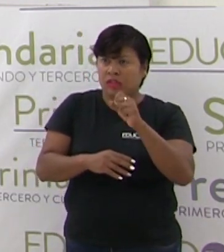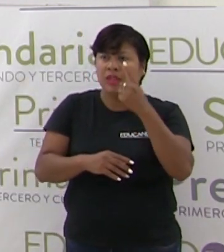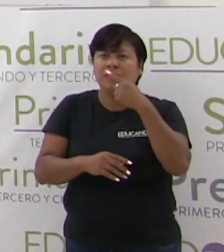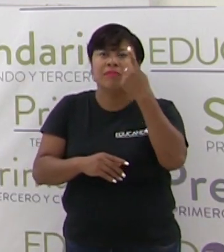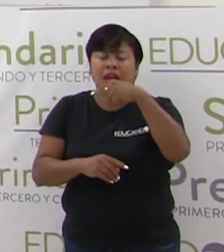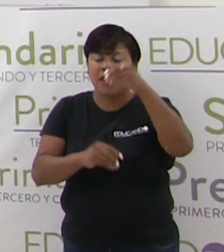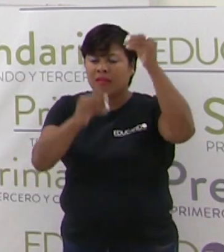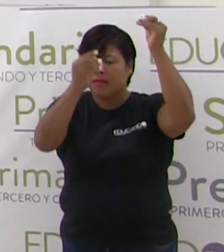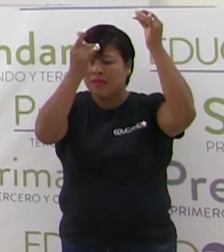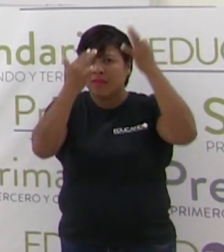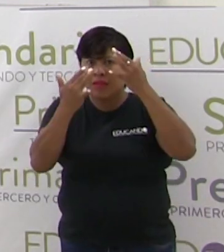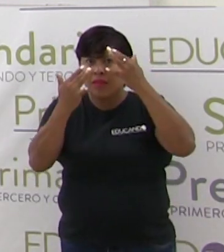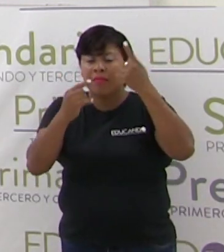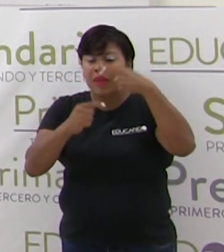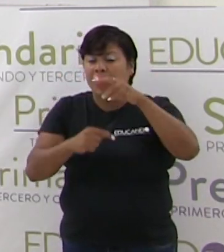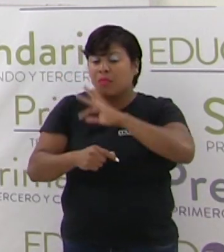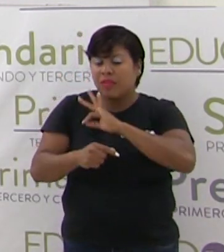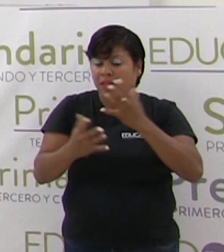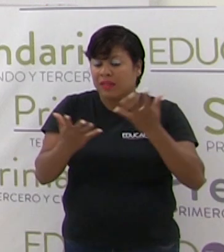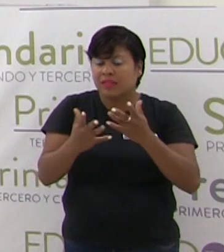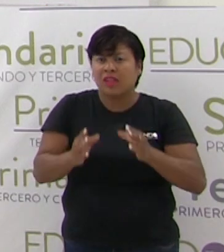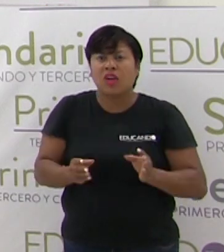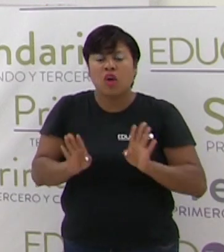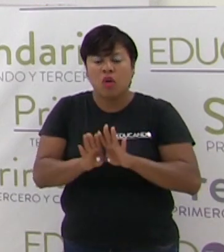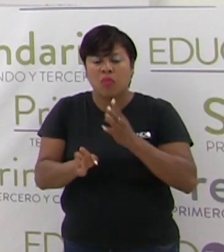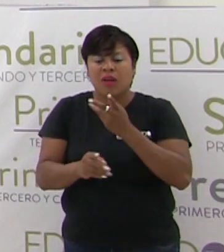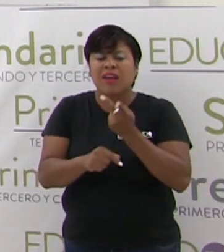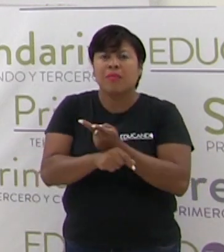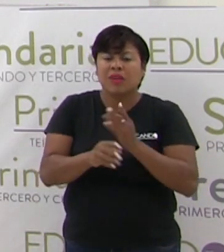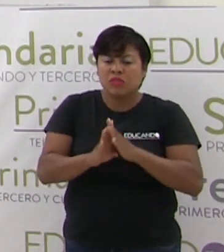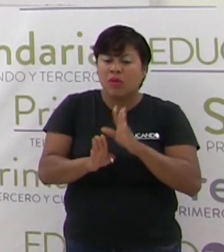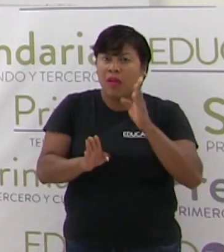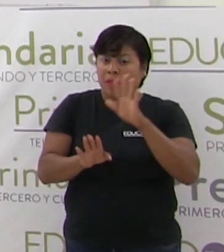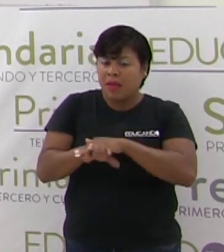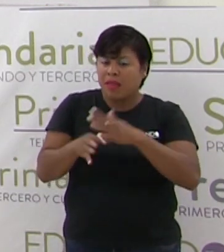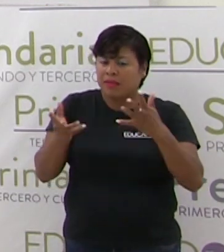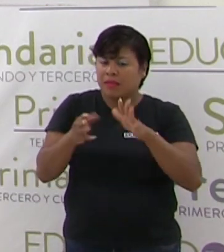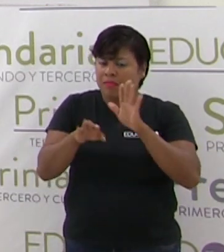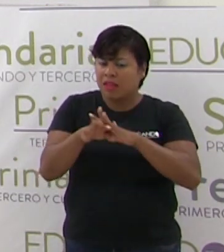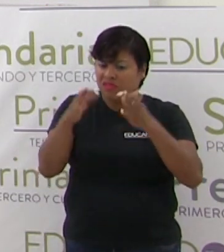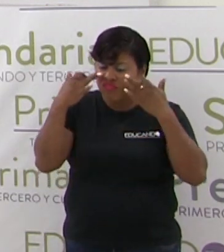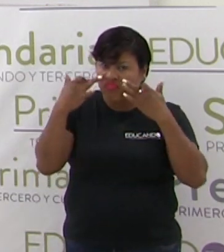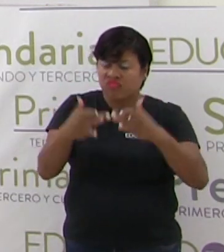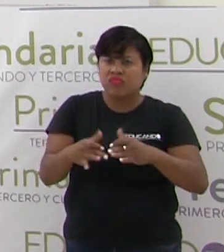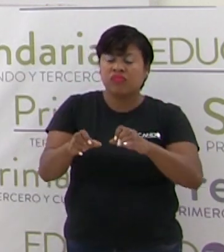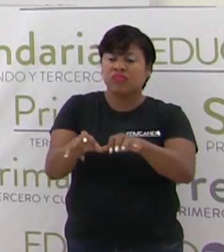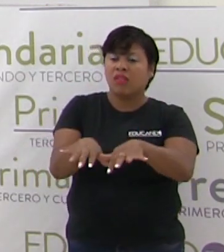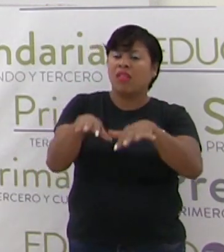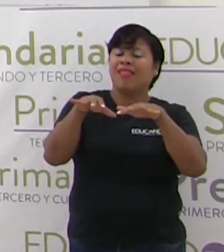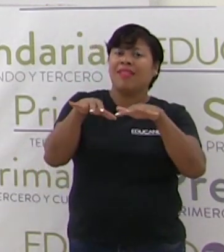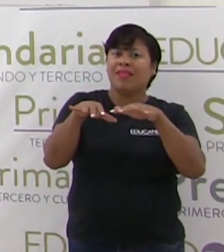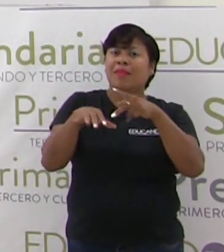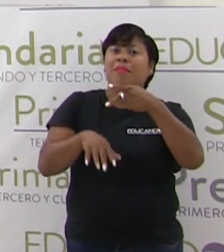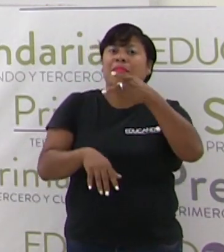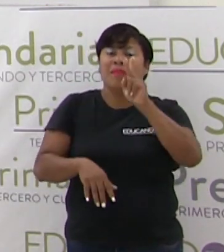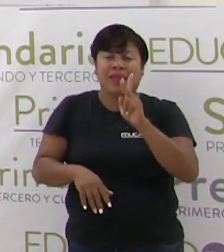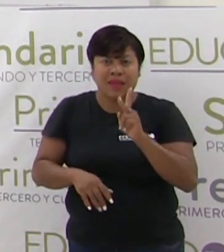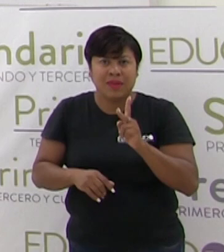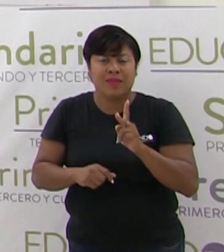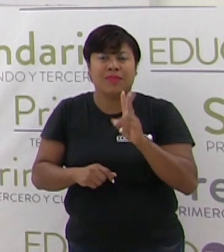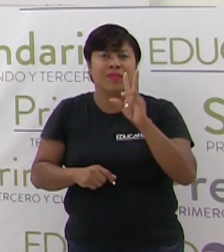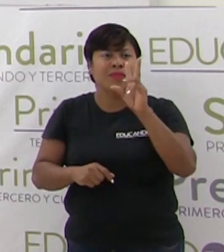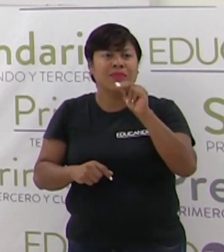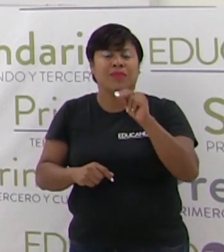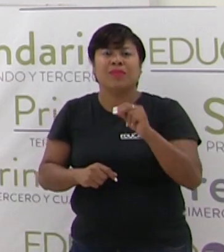para iluminar un hecho, para realzar un acontecimiento, pero sin acudir a